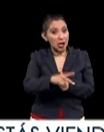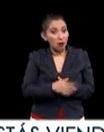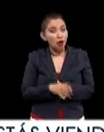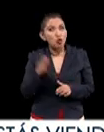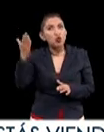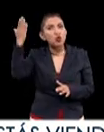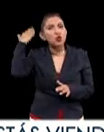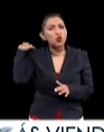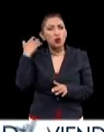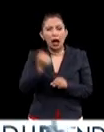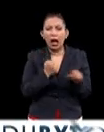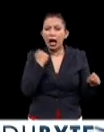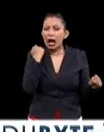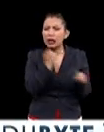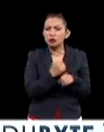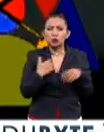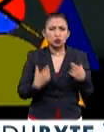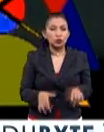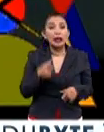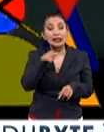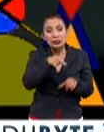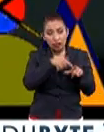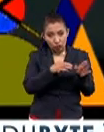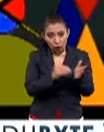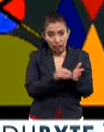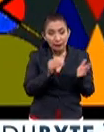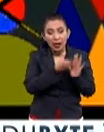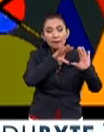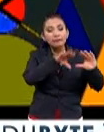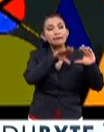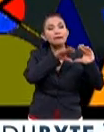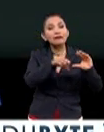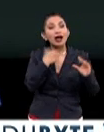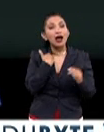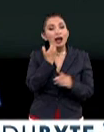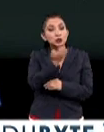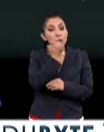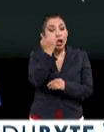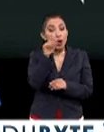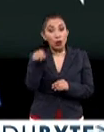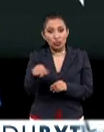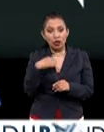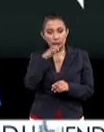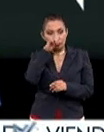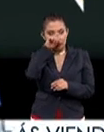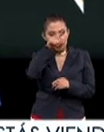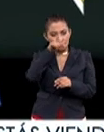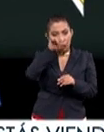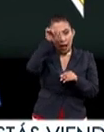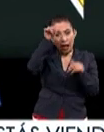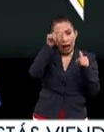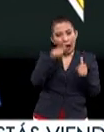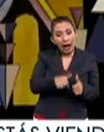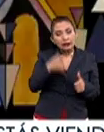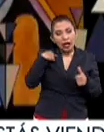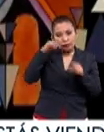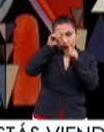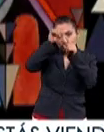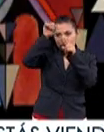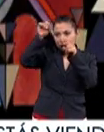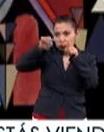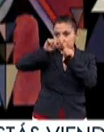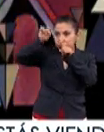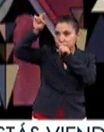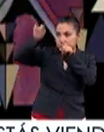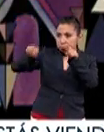país desde hace algunas décadas atrás y lo sigue siendo en la enseñanza académica, con de lo espiritual en el arte y punto y línea sobre el